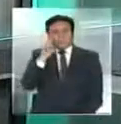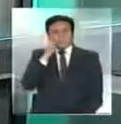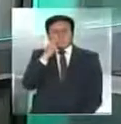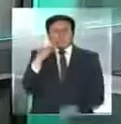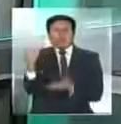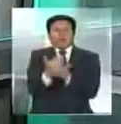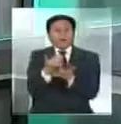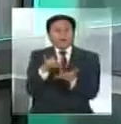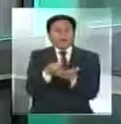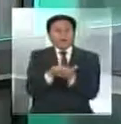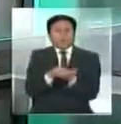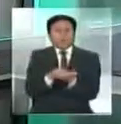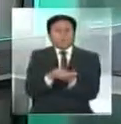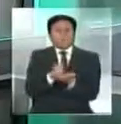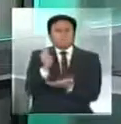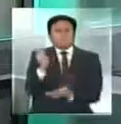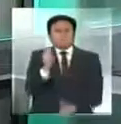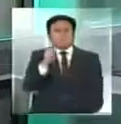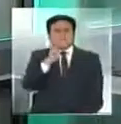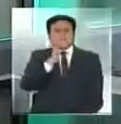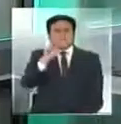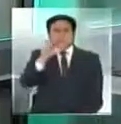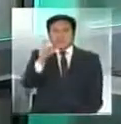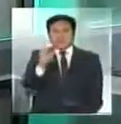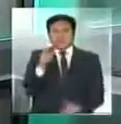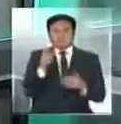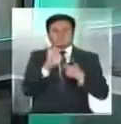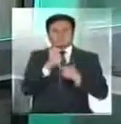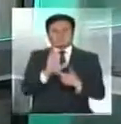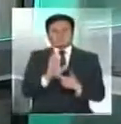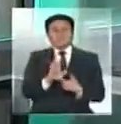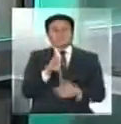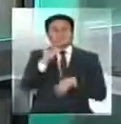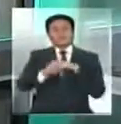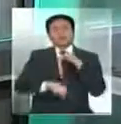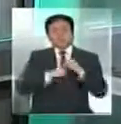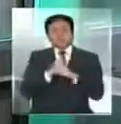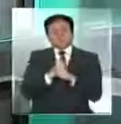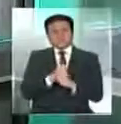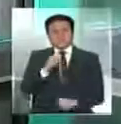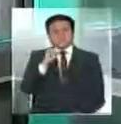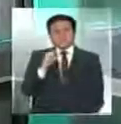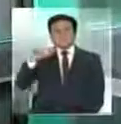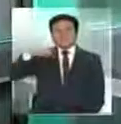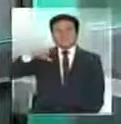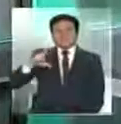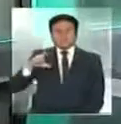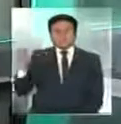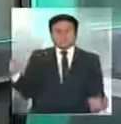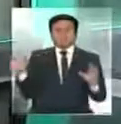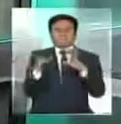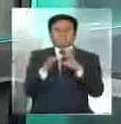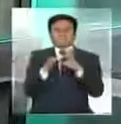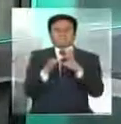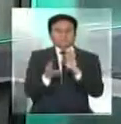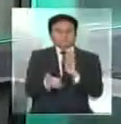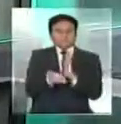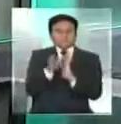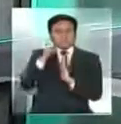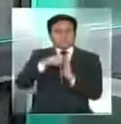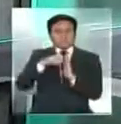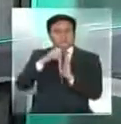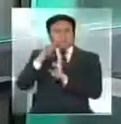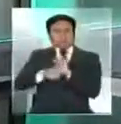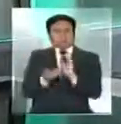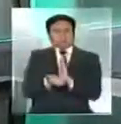basa el cobro, bien digo, debemos explicar que este considera anualmente el IPC con su variación mensual y